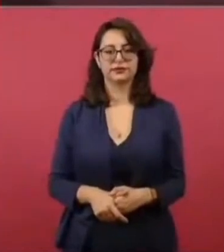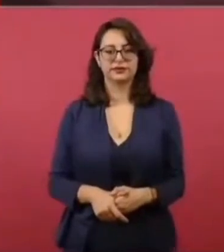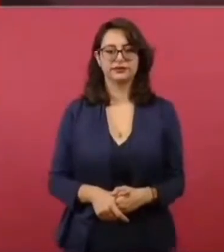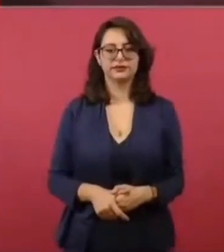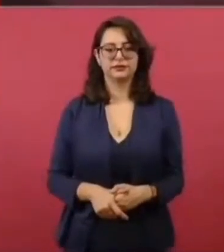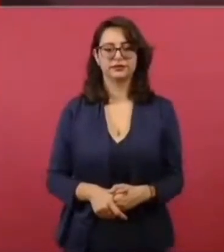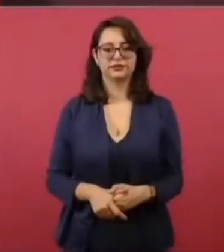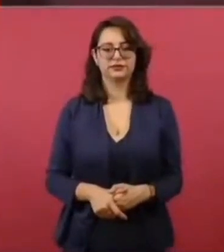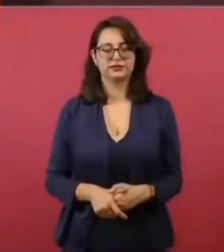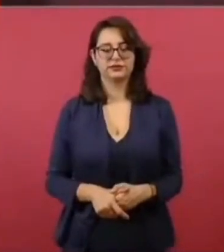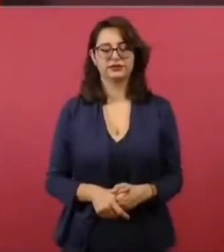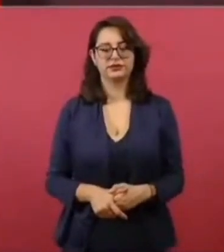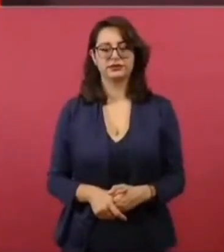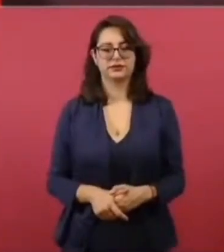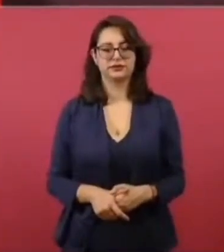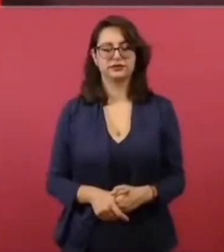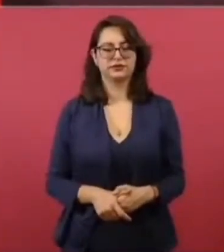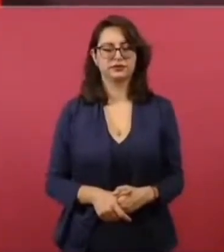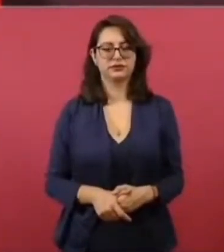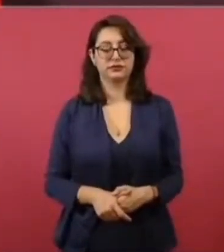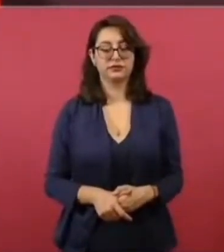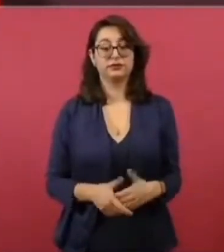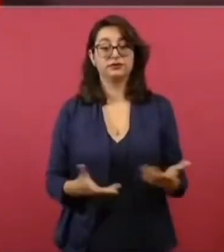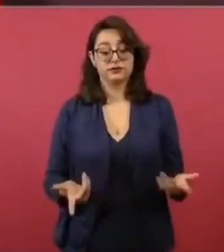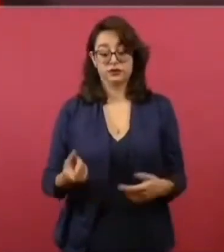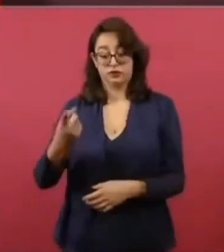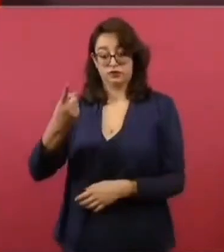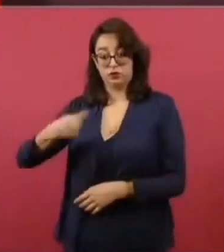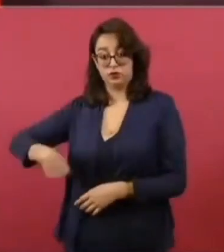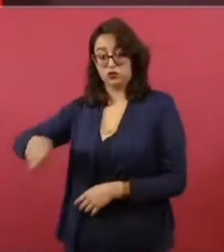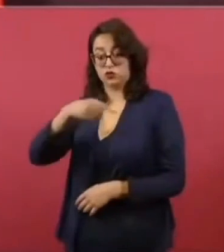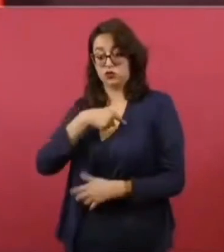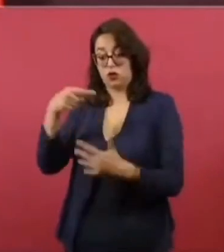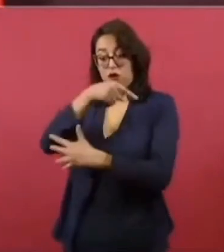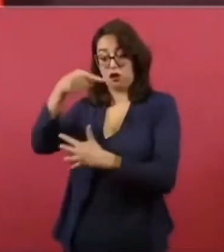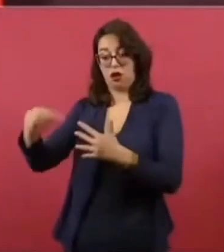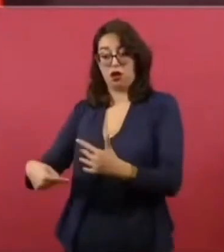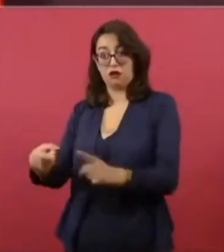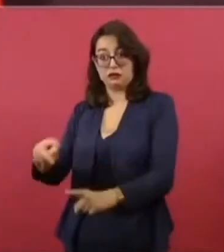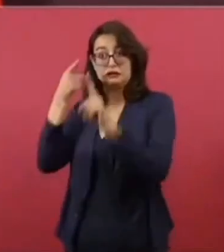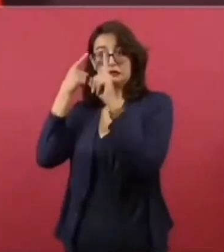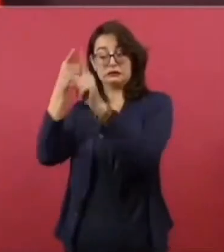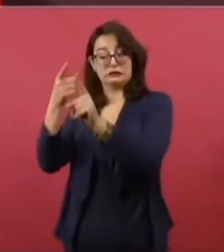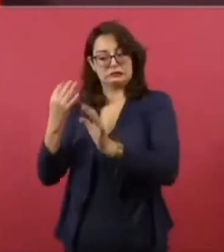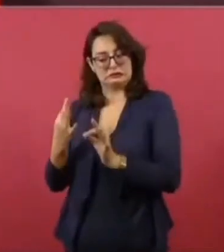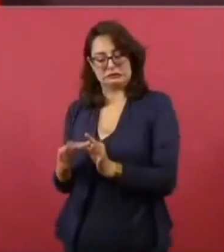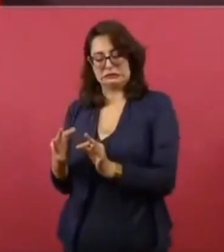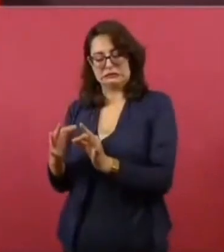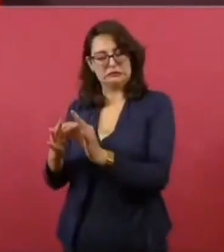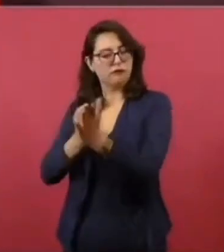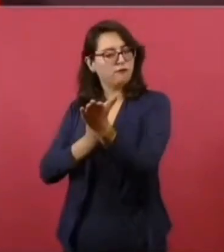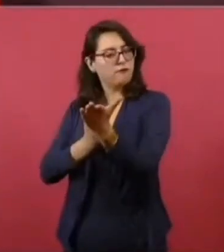nosotros no debemos apartarnos de nuestros ideales y